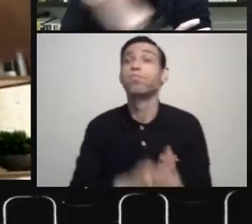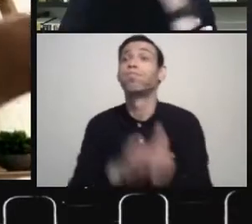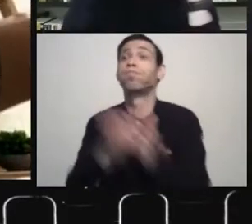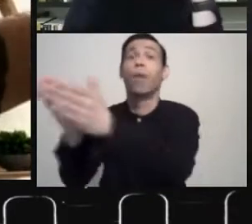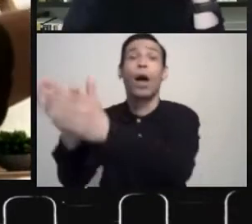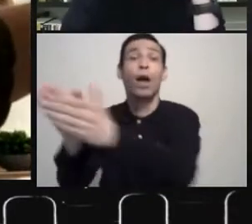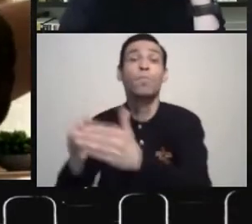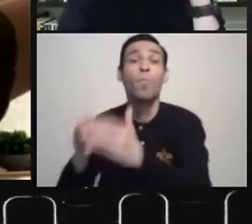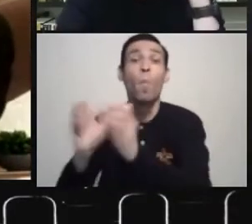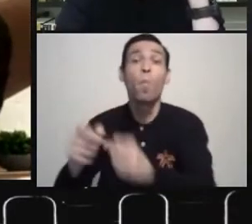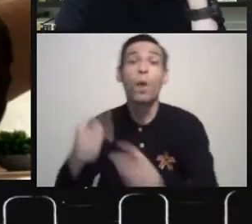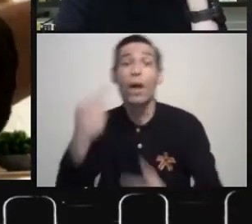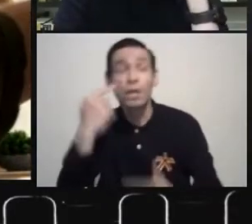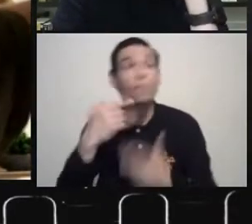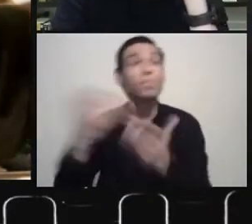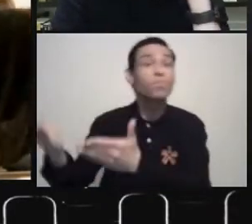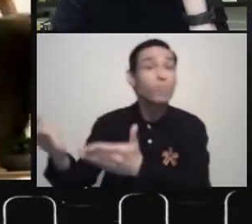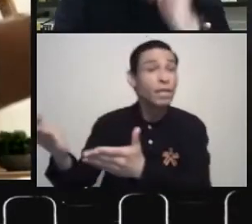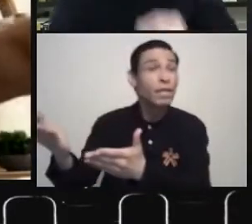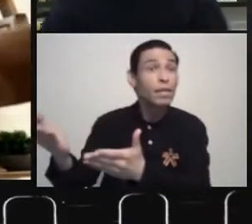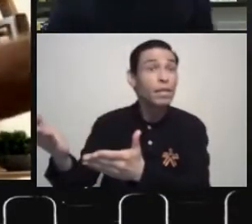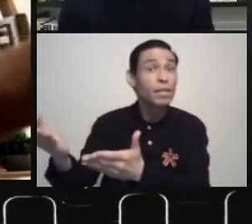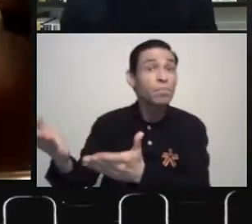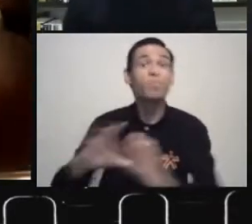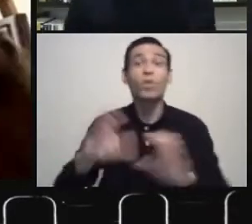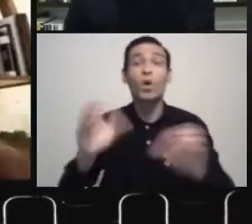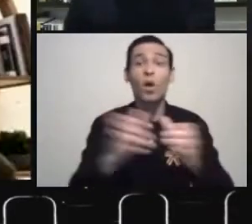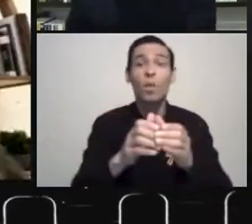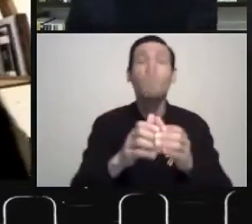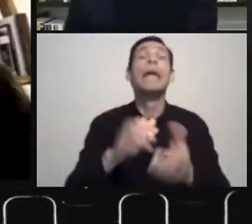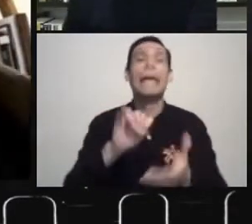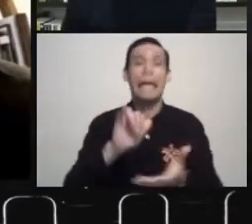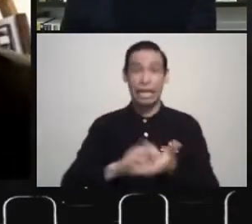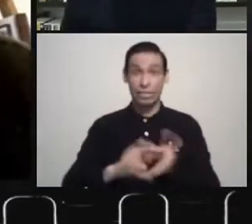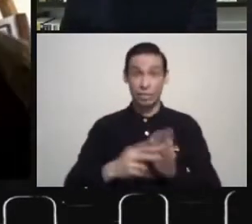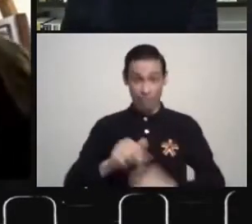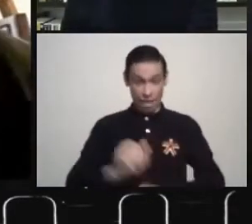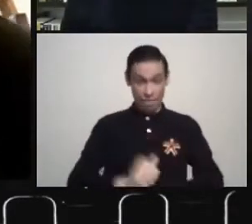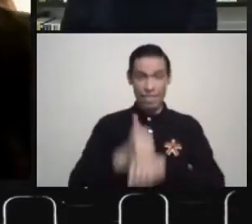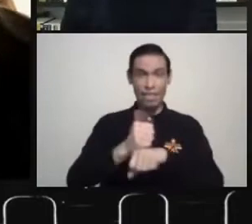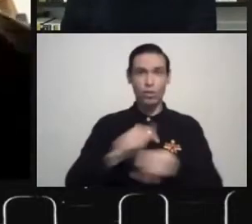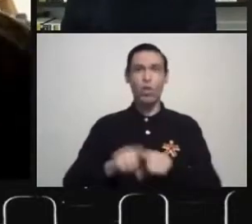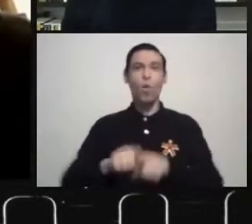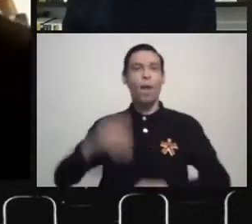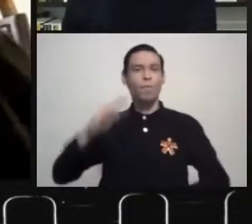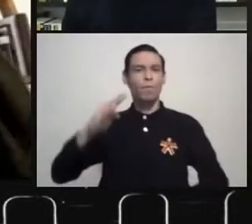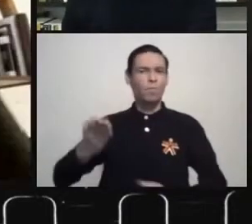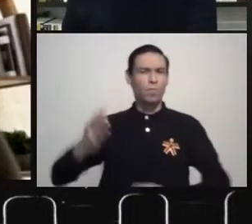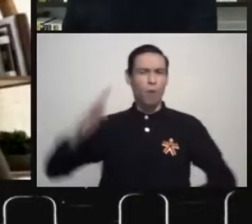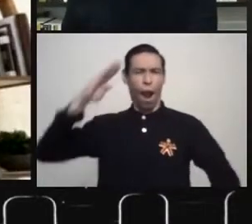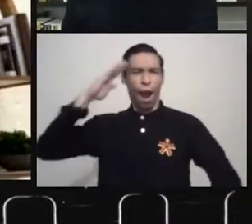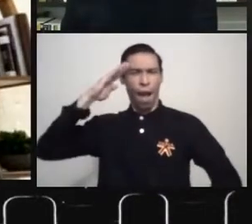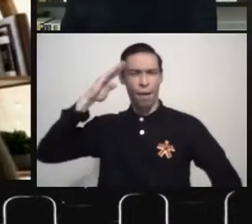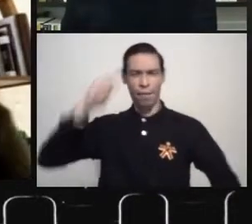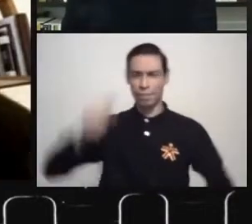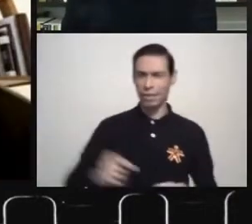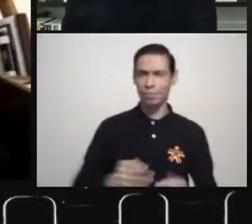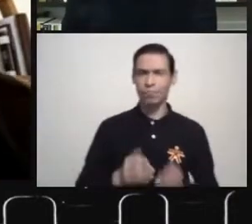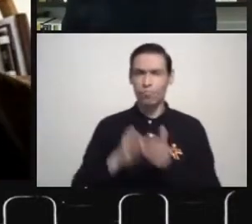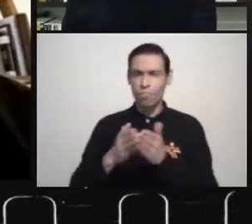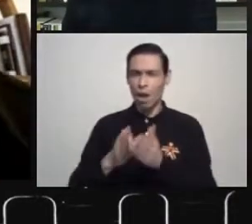lado, de Buenaventura para... A Japón podría llegar por ahí. Sí, toco de vuelta, ¿no?